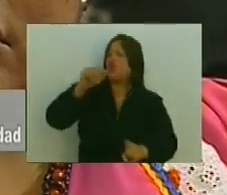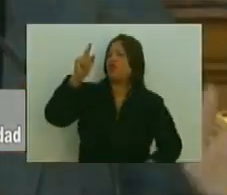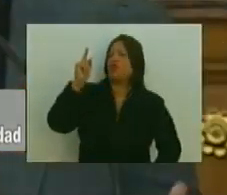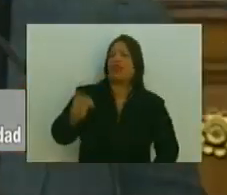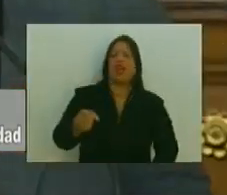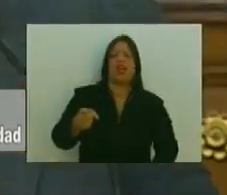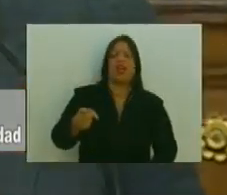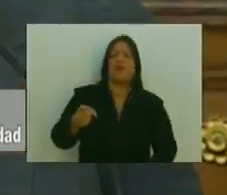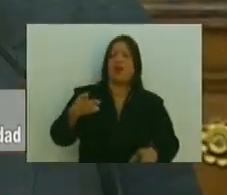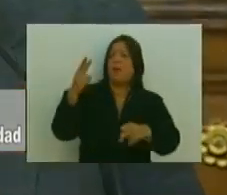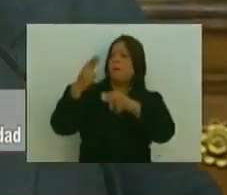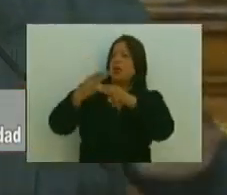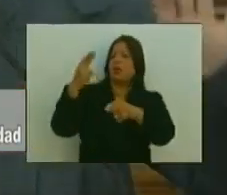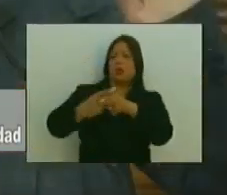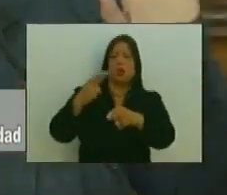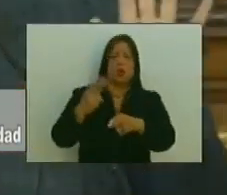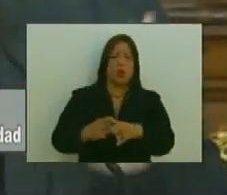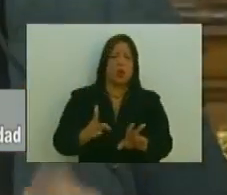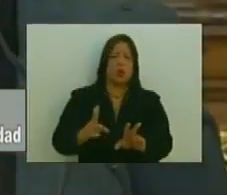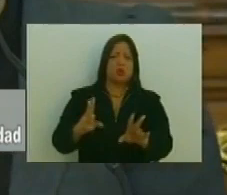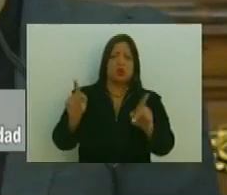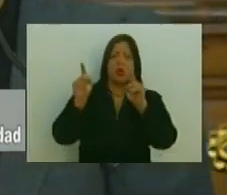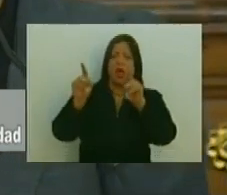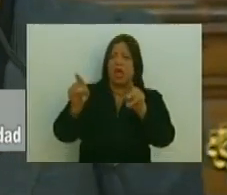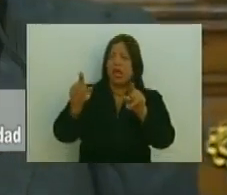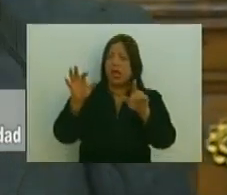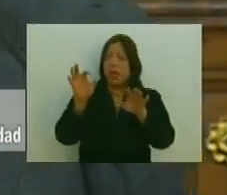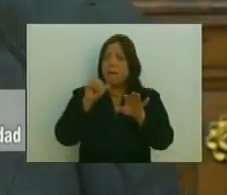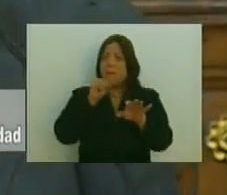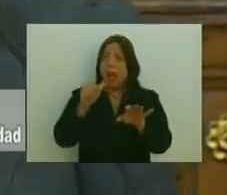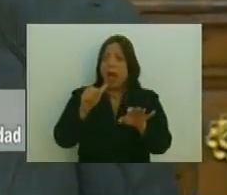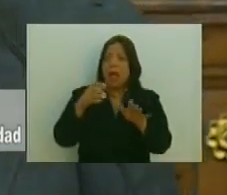es muy peligroso o él se va a hacer daño.